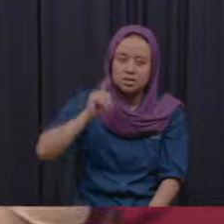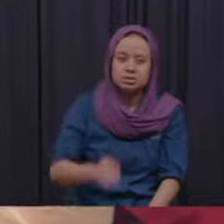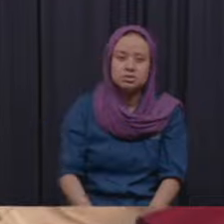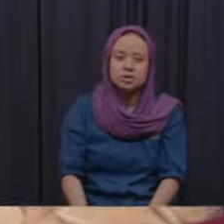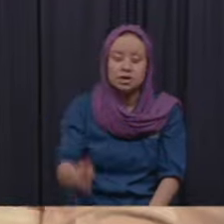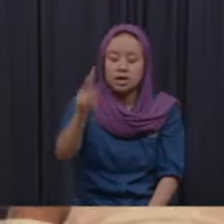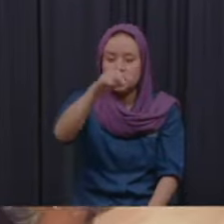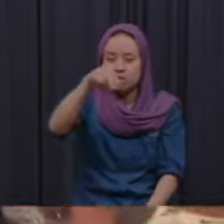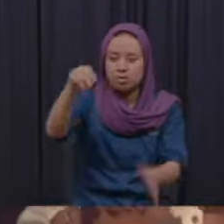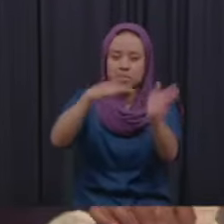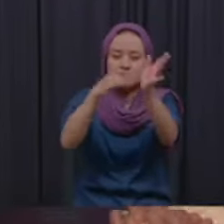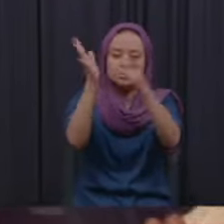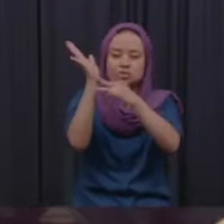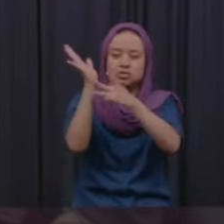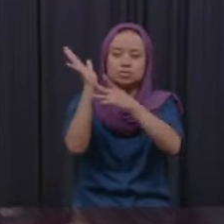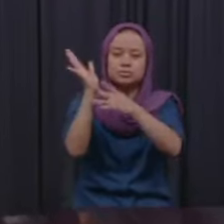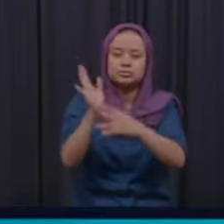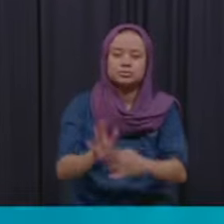En el nombre de Jesús.